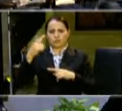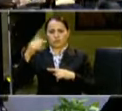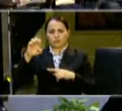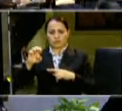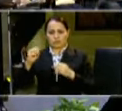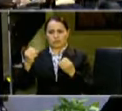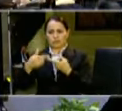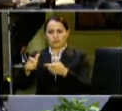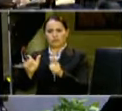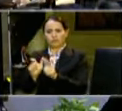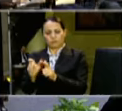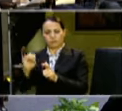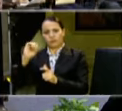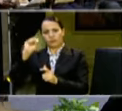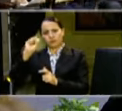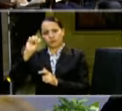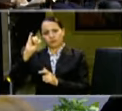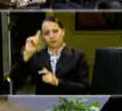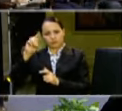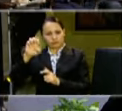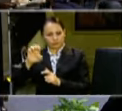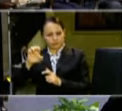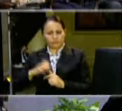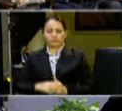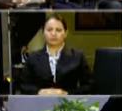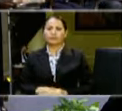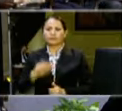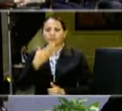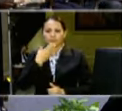CIDE. Bienvenido, Jorge.